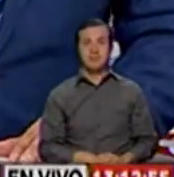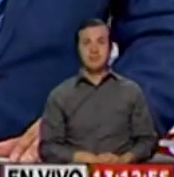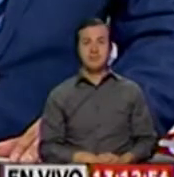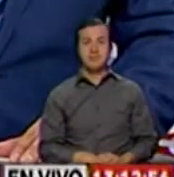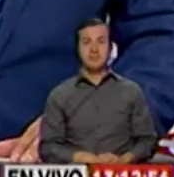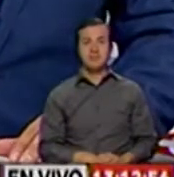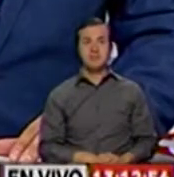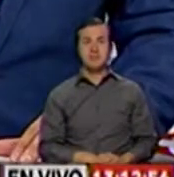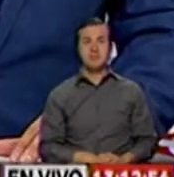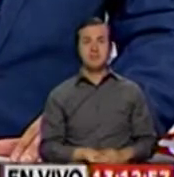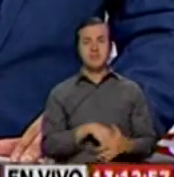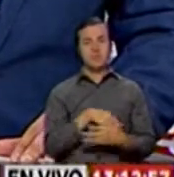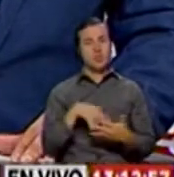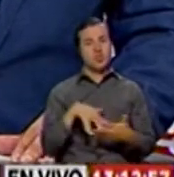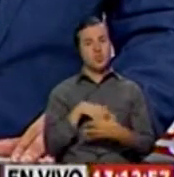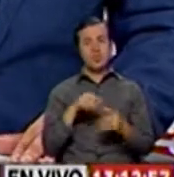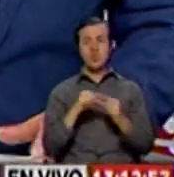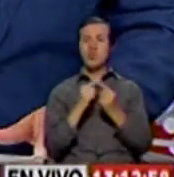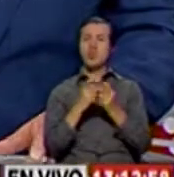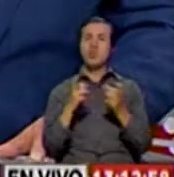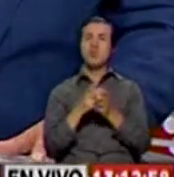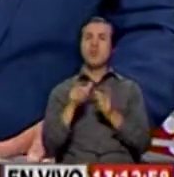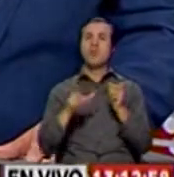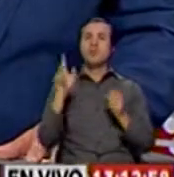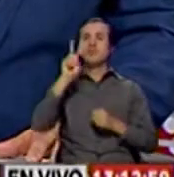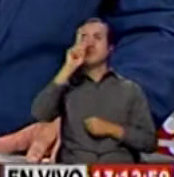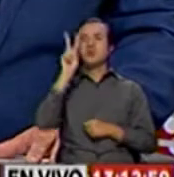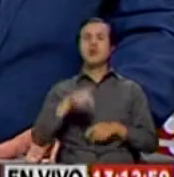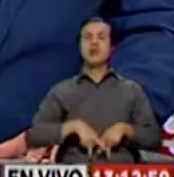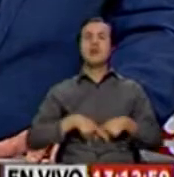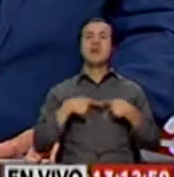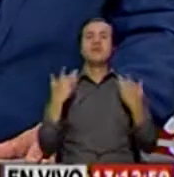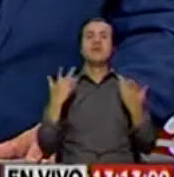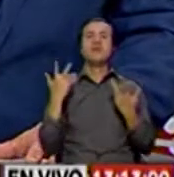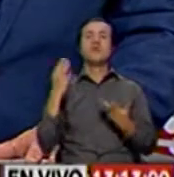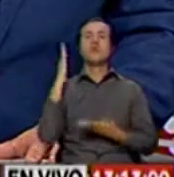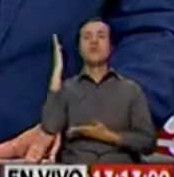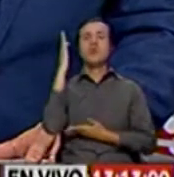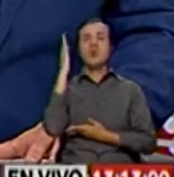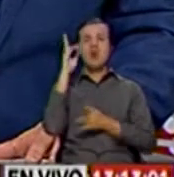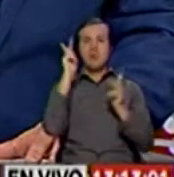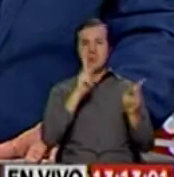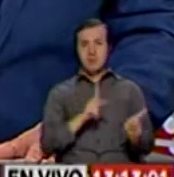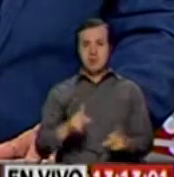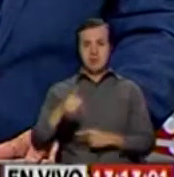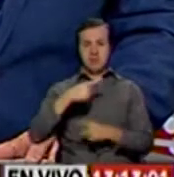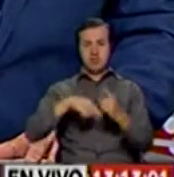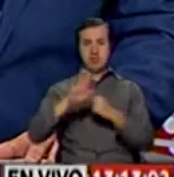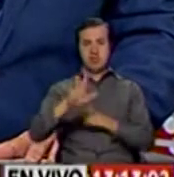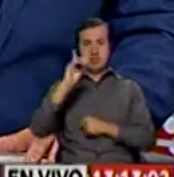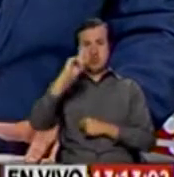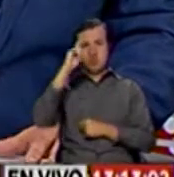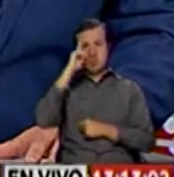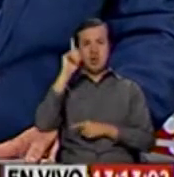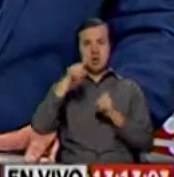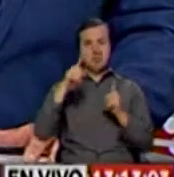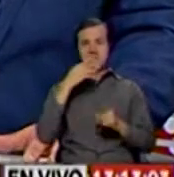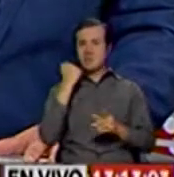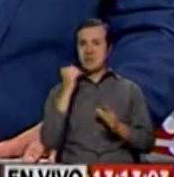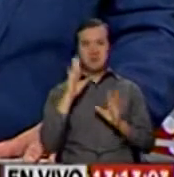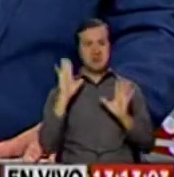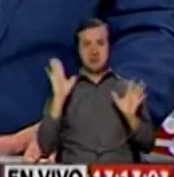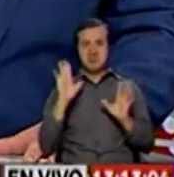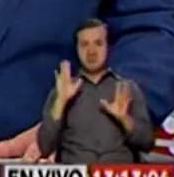Escéptico, así se muestra un grupo de inmigrantes venezolanos que reside en Tulcán ante el plan retorno que impulsa su gobierno. Muchos prefieren vivir